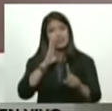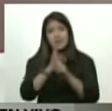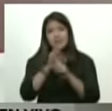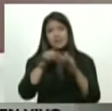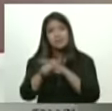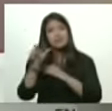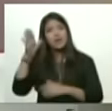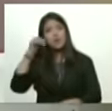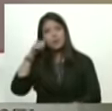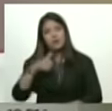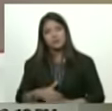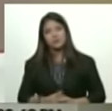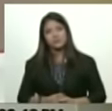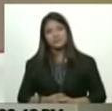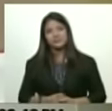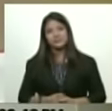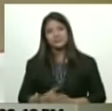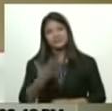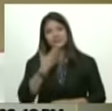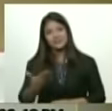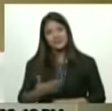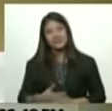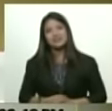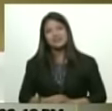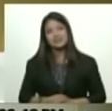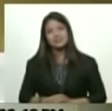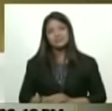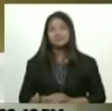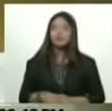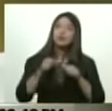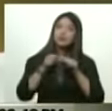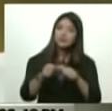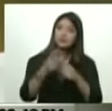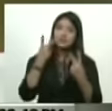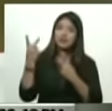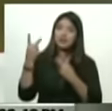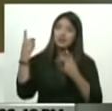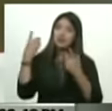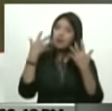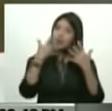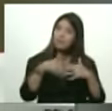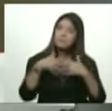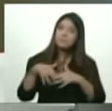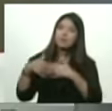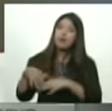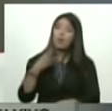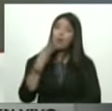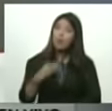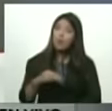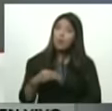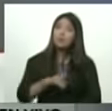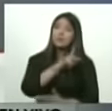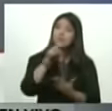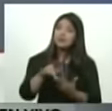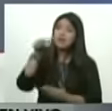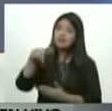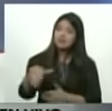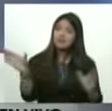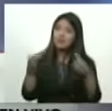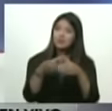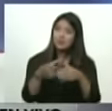baños. Bien, muchas gracias. Vamos a continuar por acá. Parte del empresariado joven que participa en esta